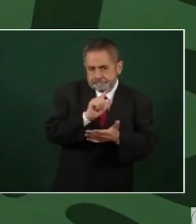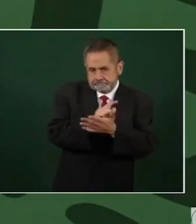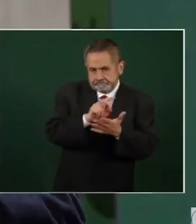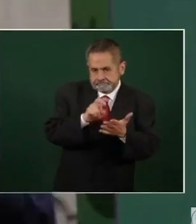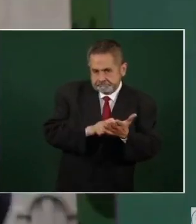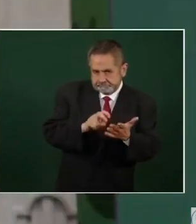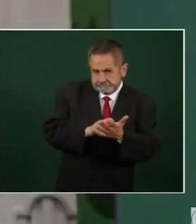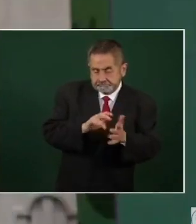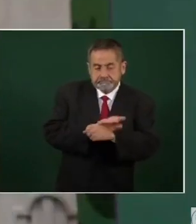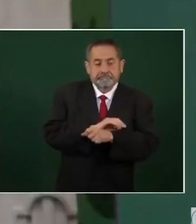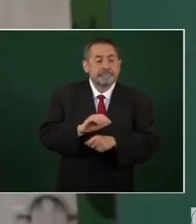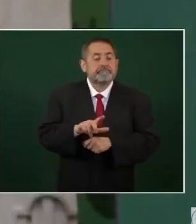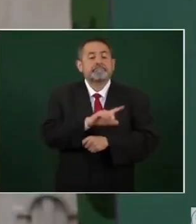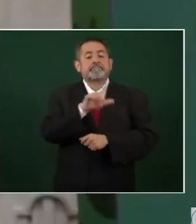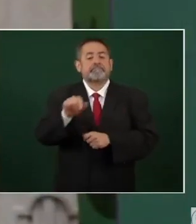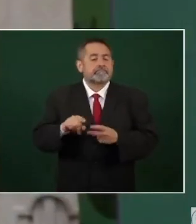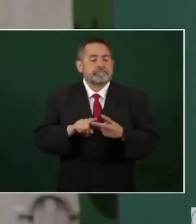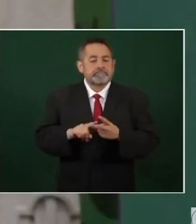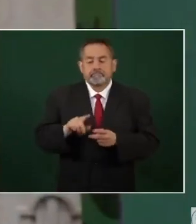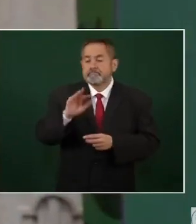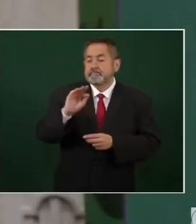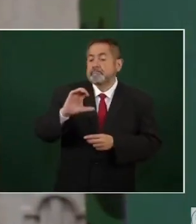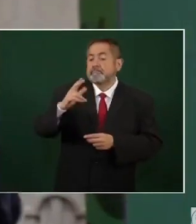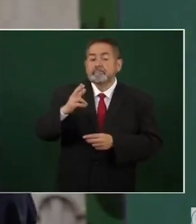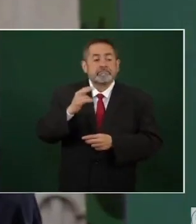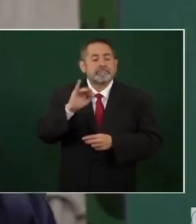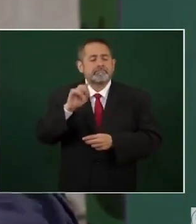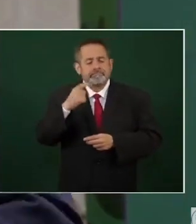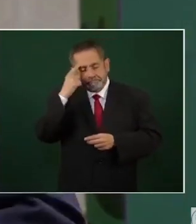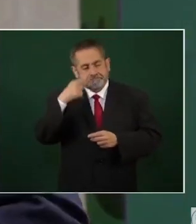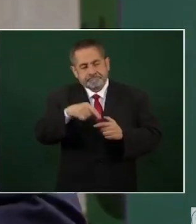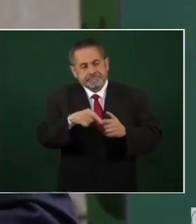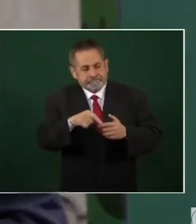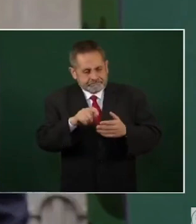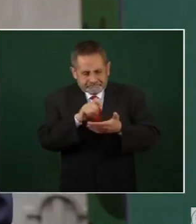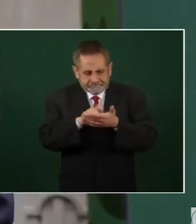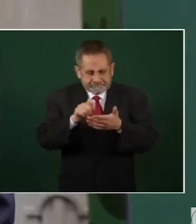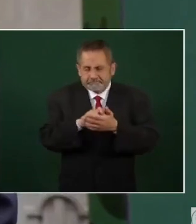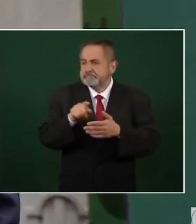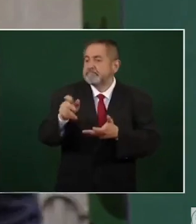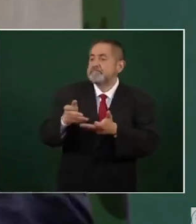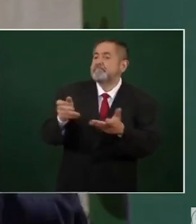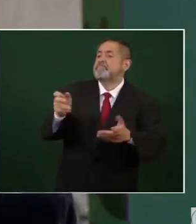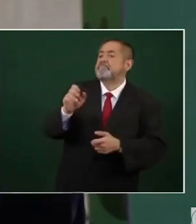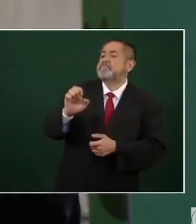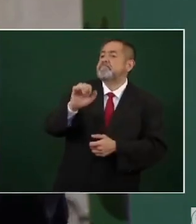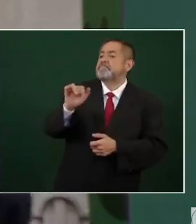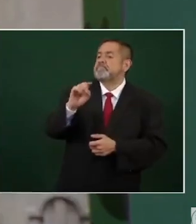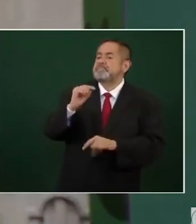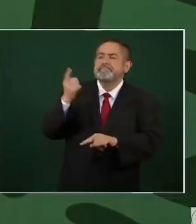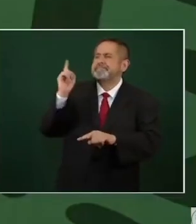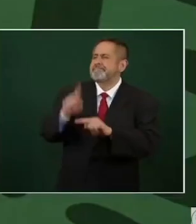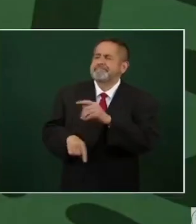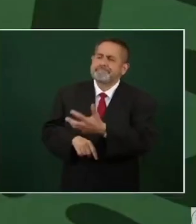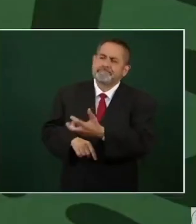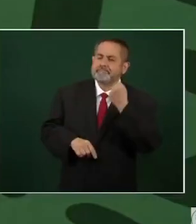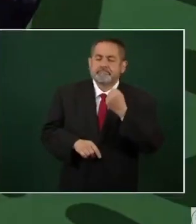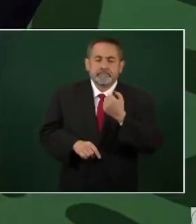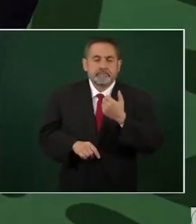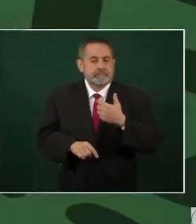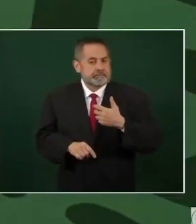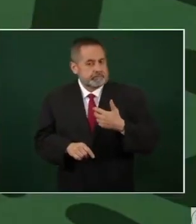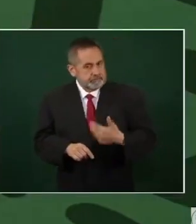y Calderón quería ya acabar con el ejido. Entonces